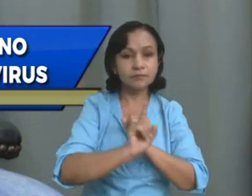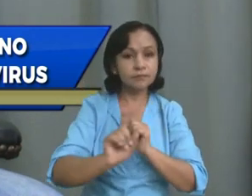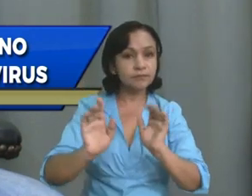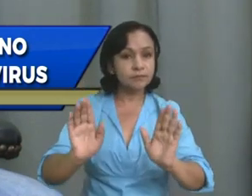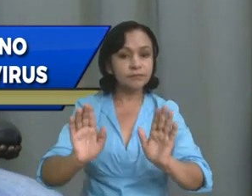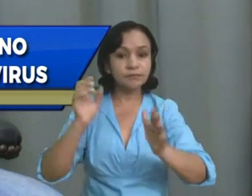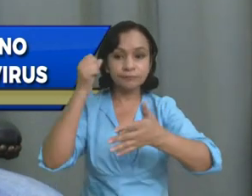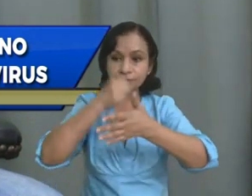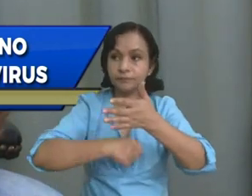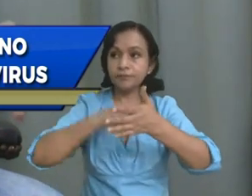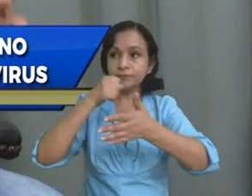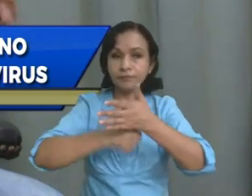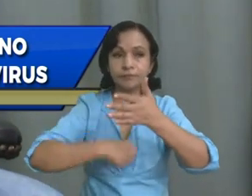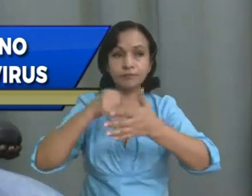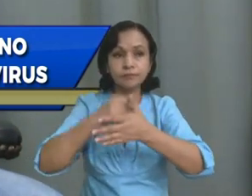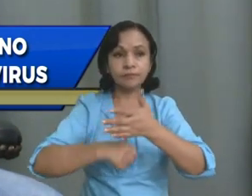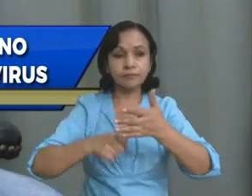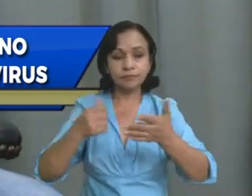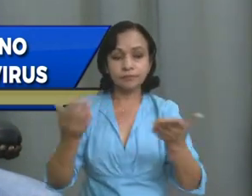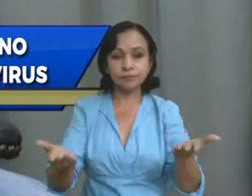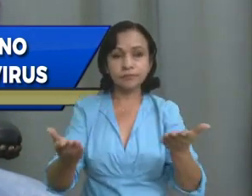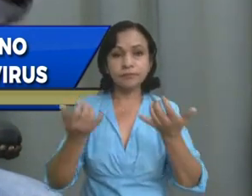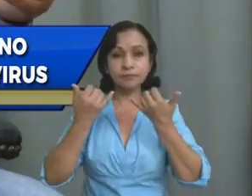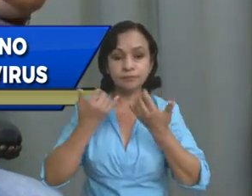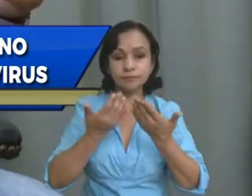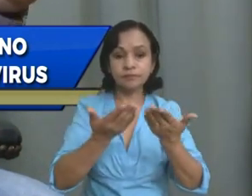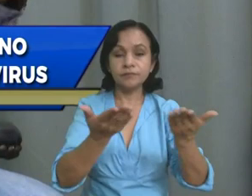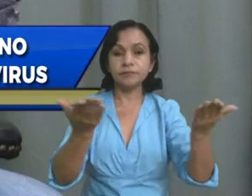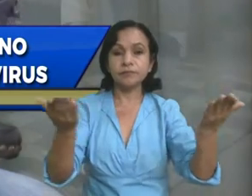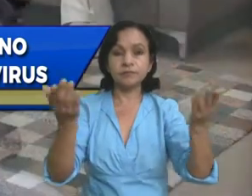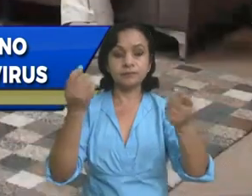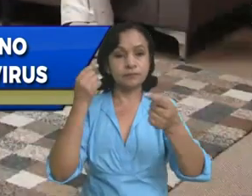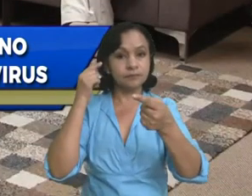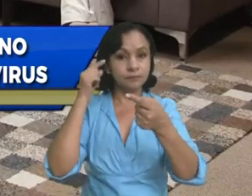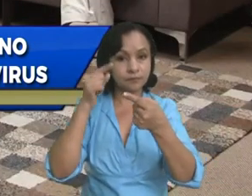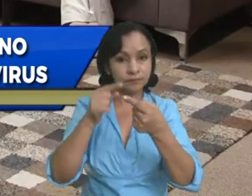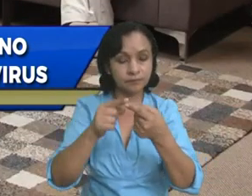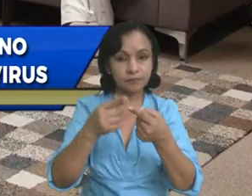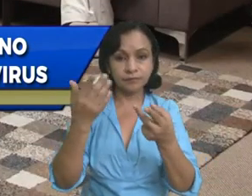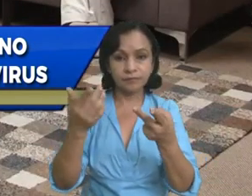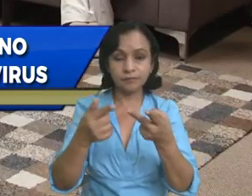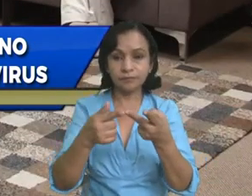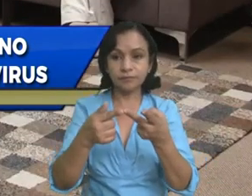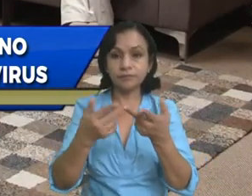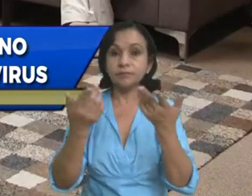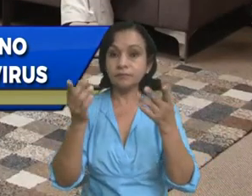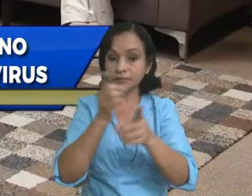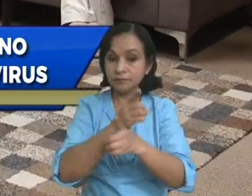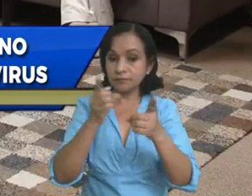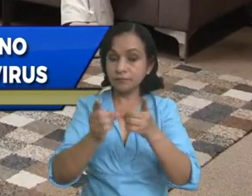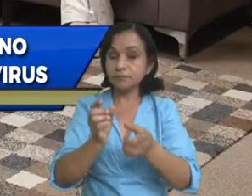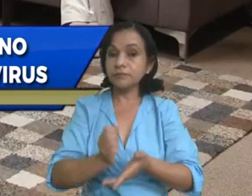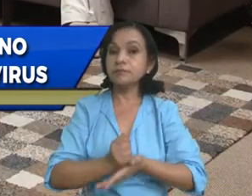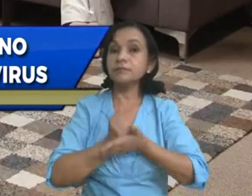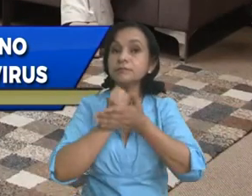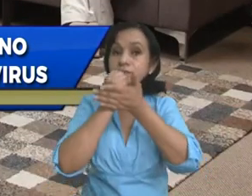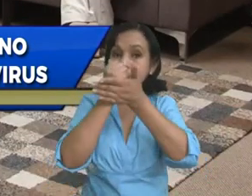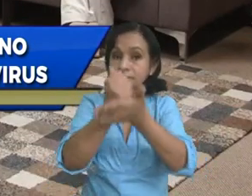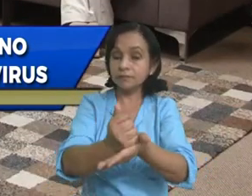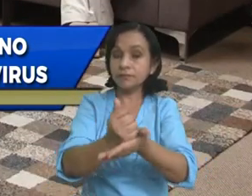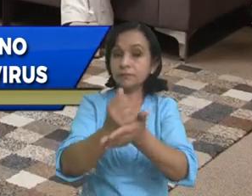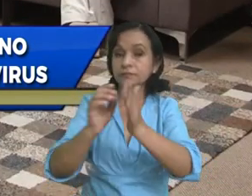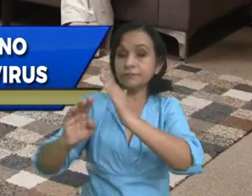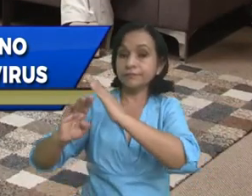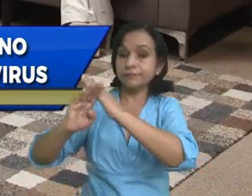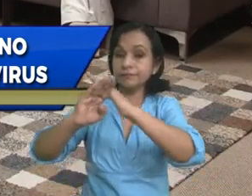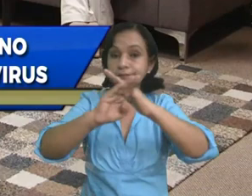esta lucha, en principio por brindar información objetiva, brindar información que de verdad ayude a contener